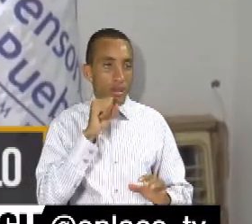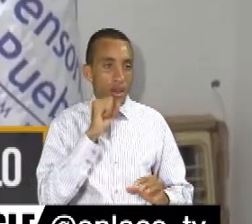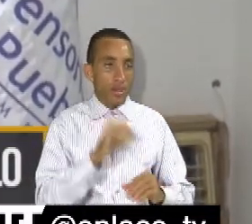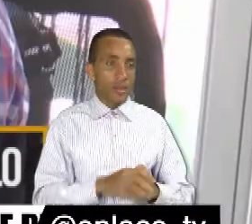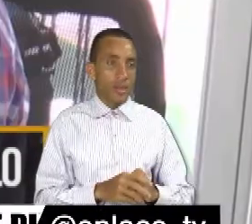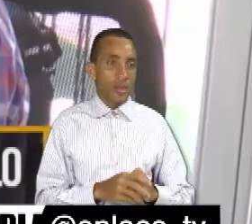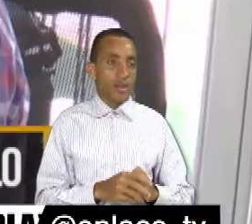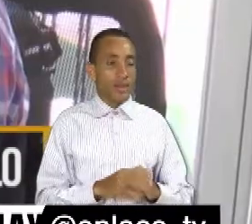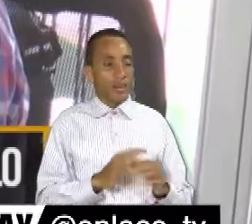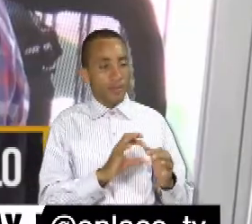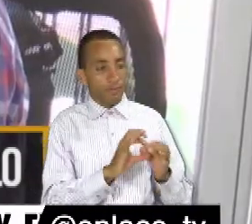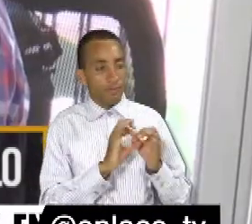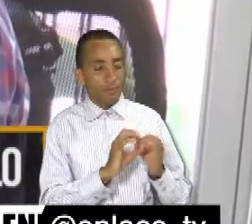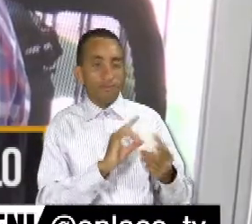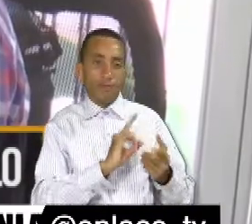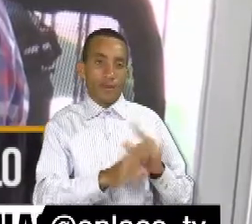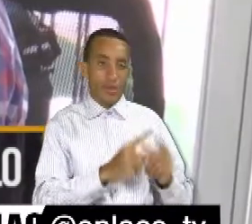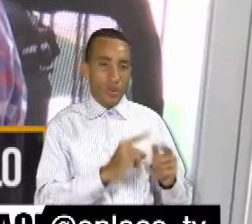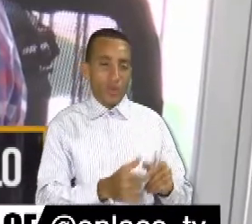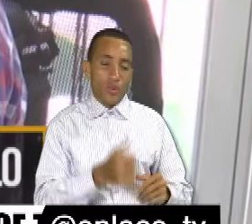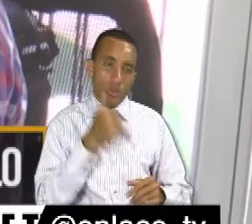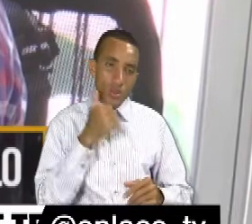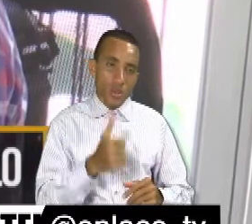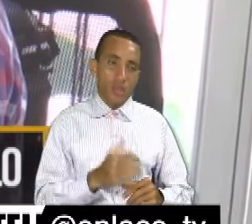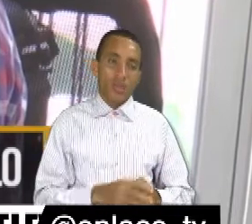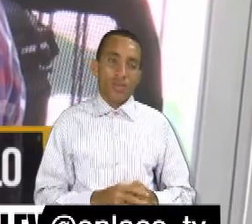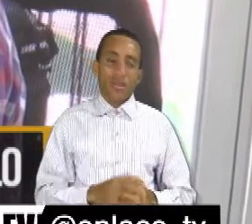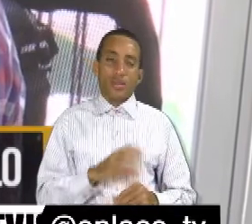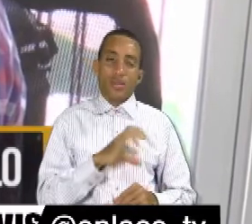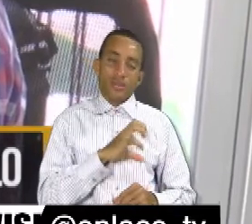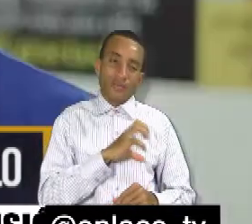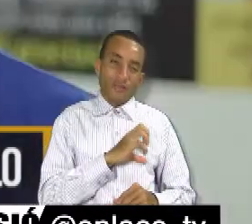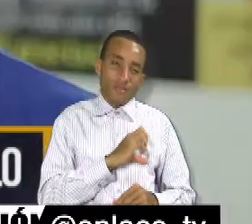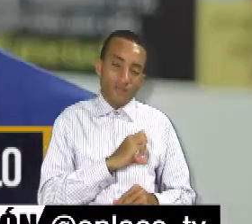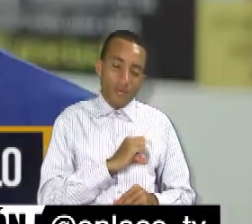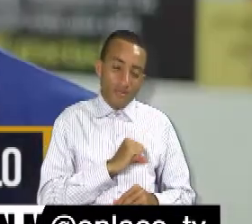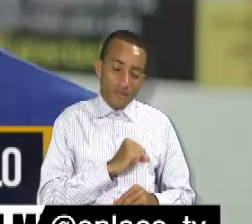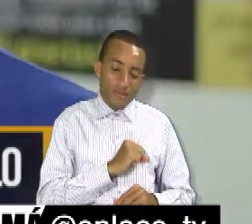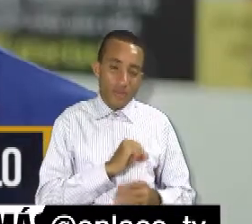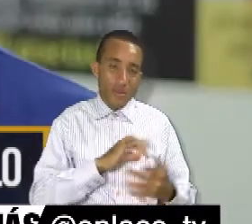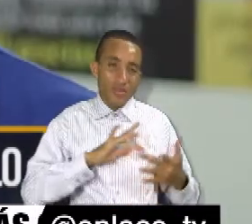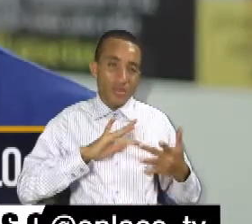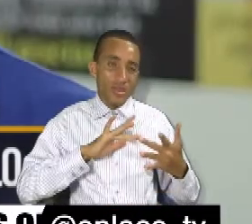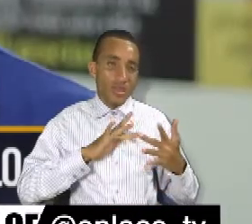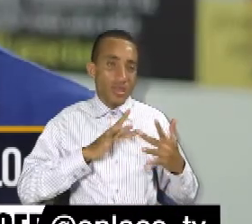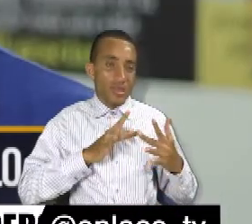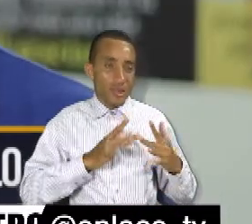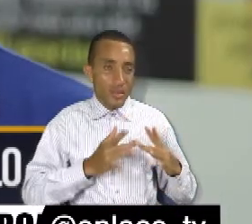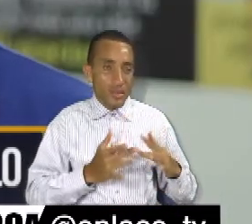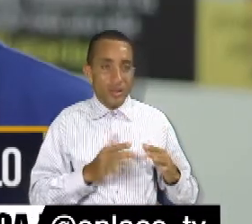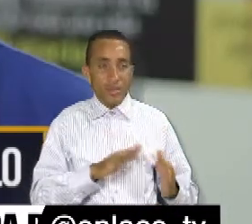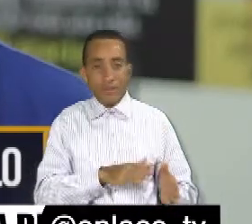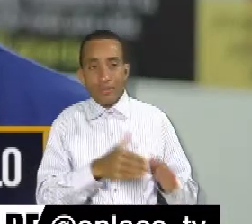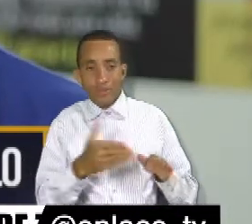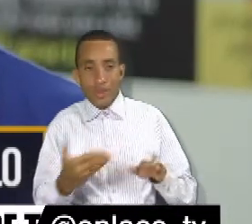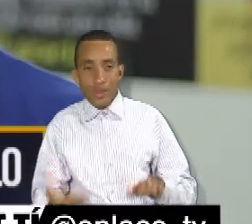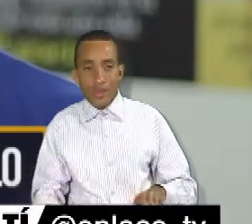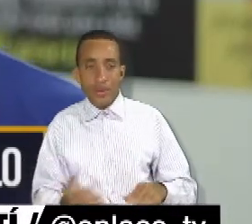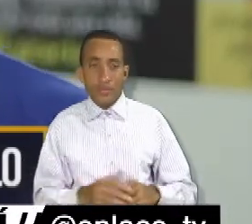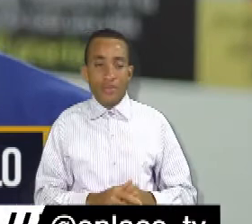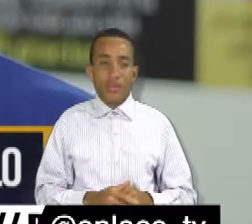una gran amistad. Por eso un dolor muy grande por su partida tan temprana, una